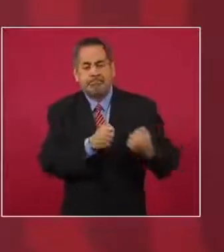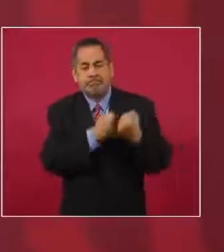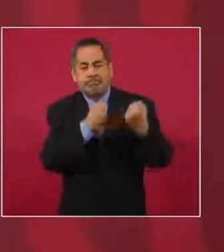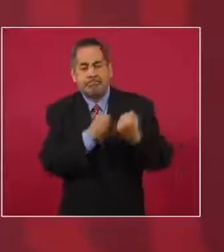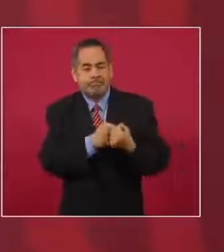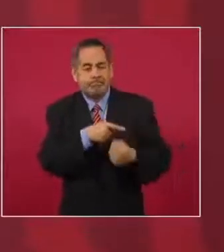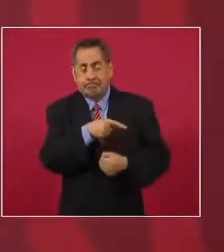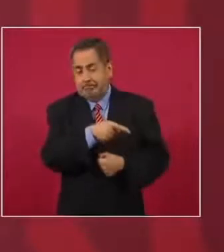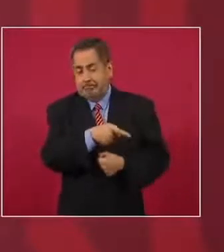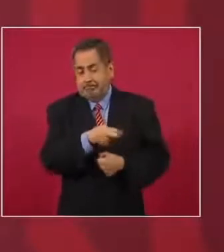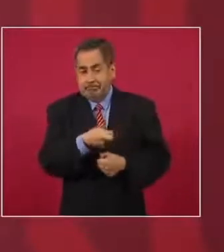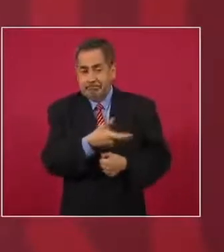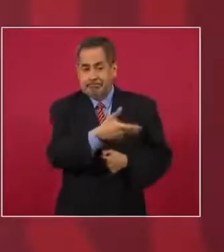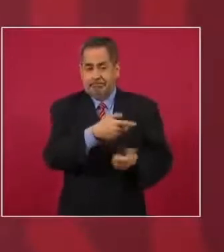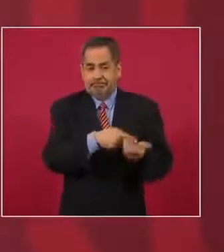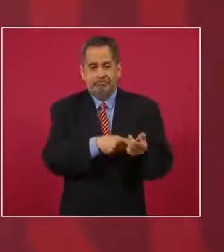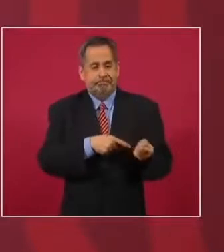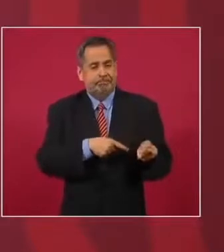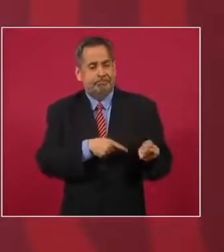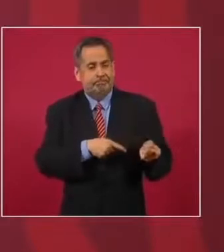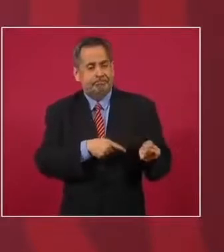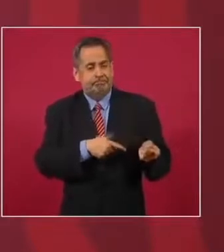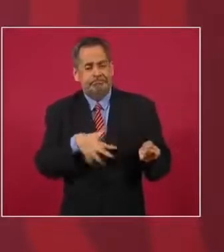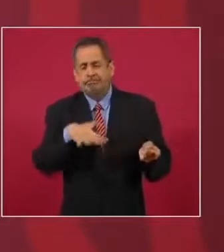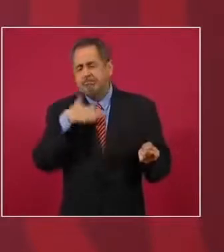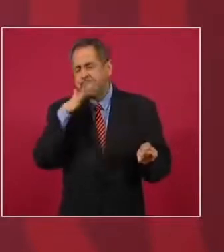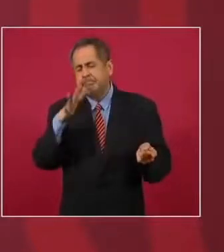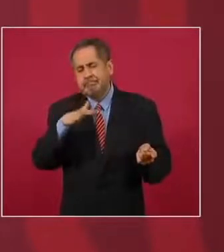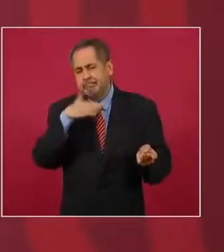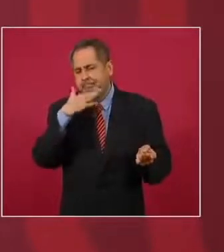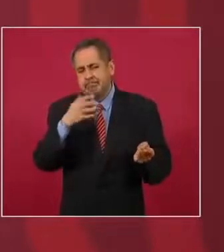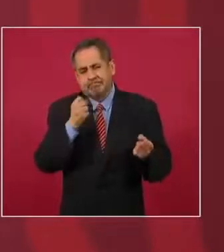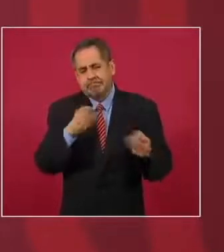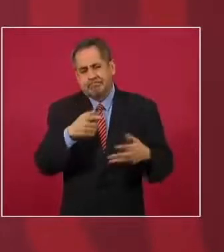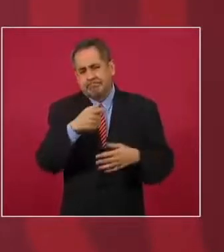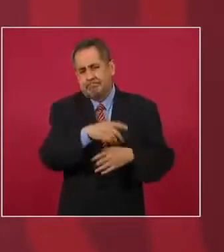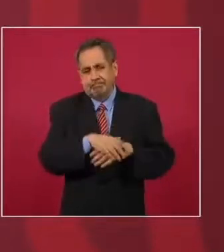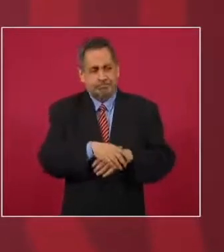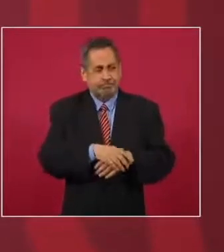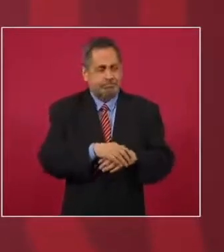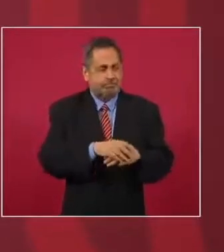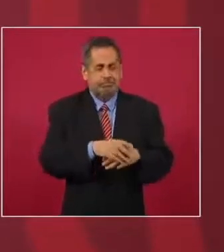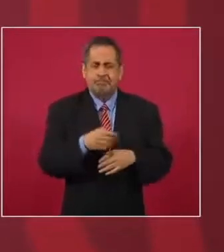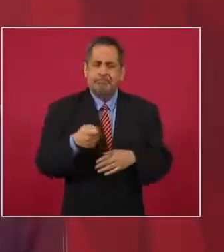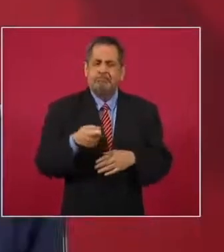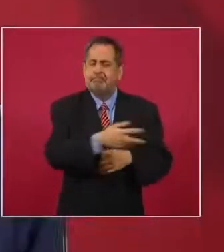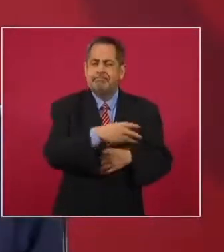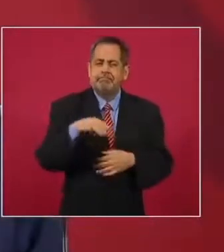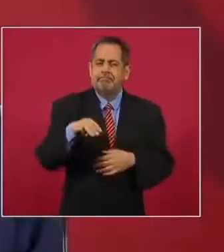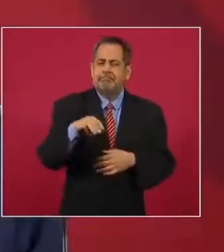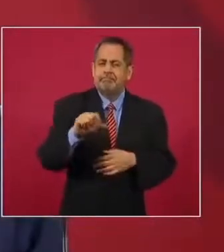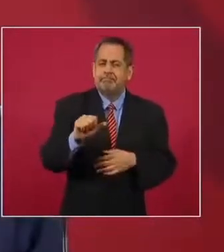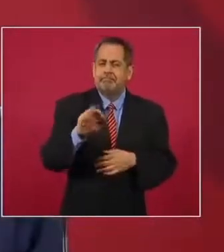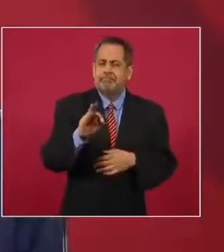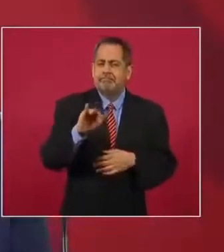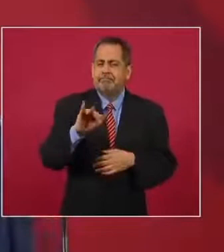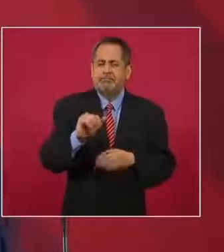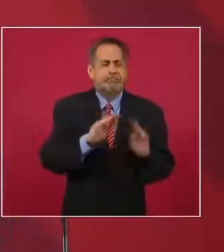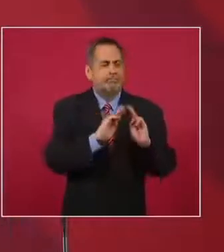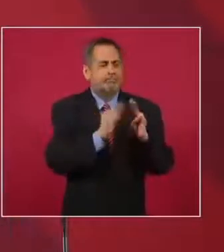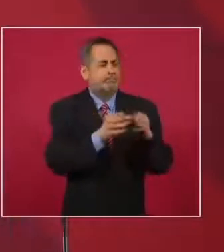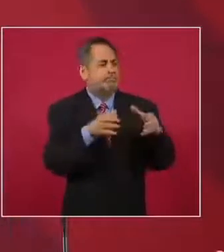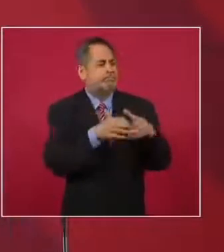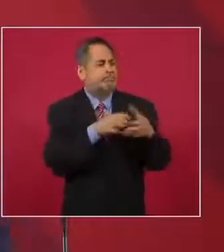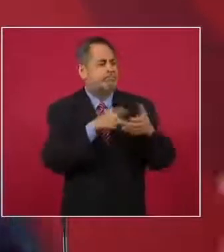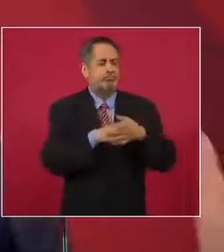corrupto a una mafia de poder que